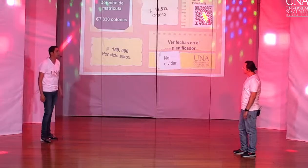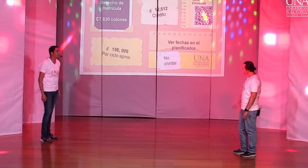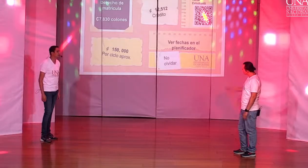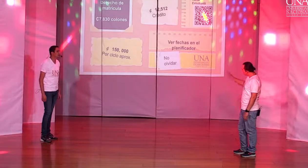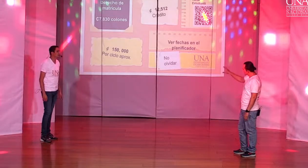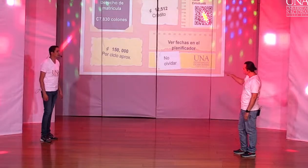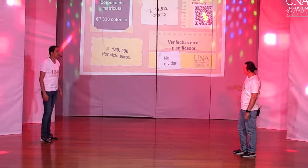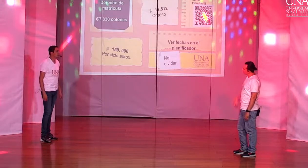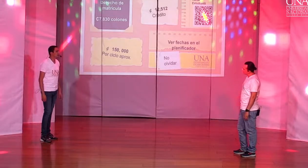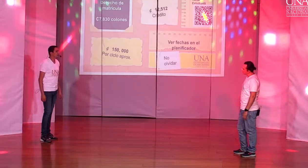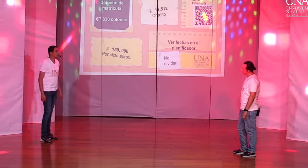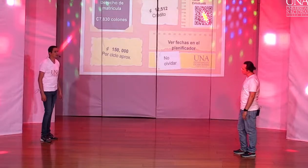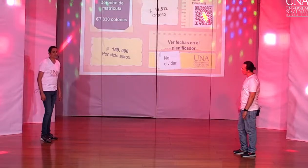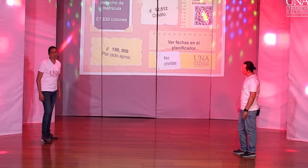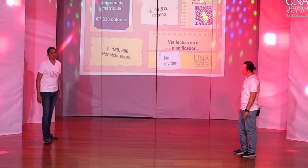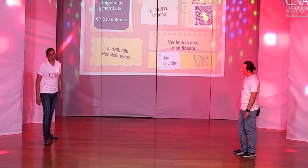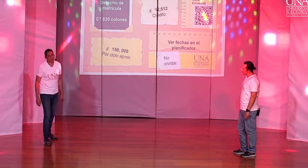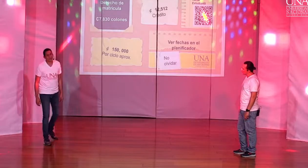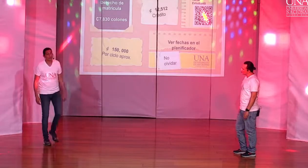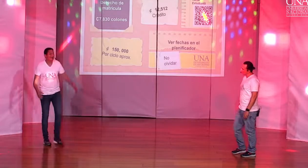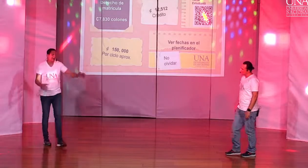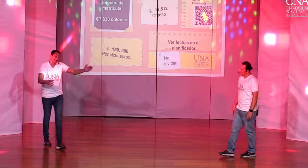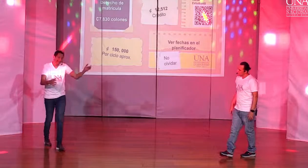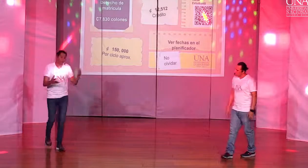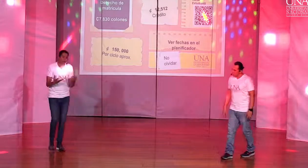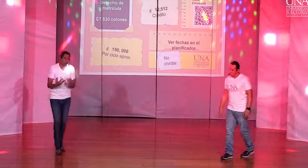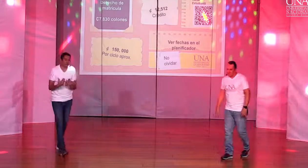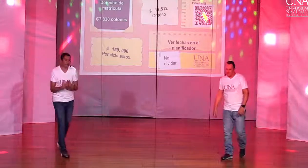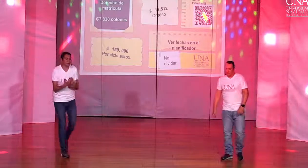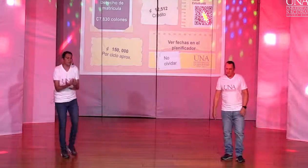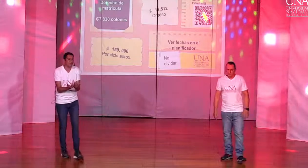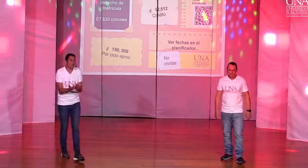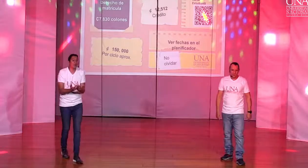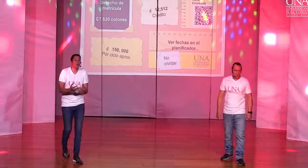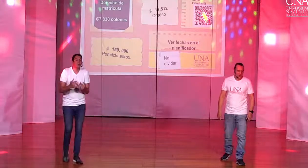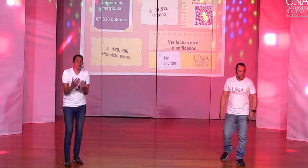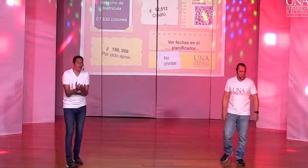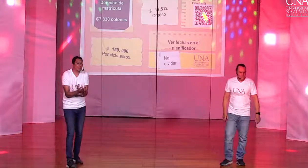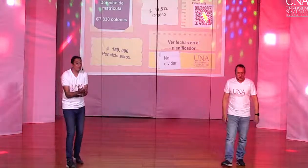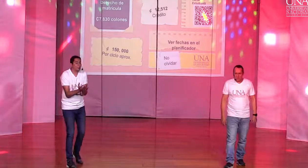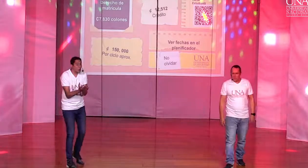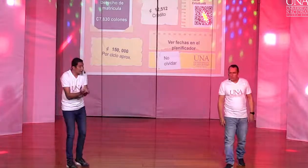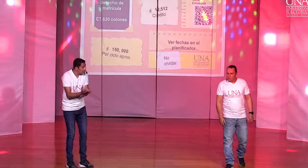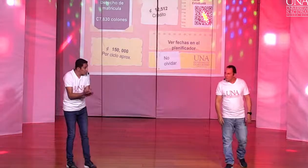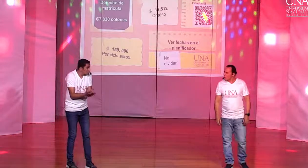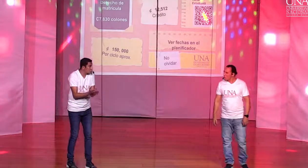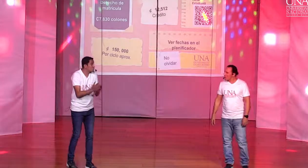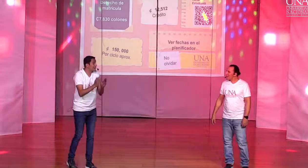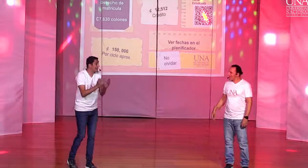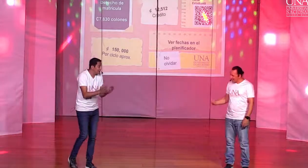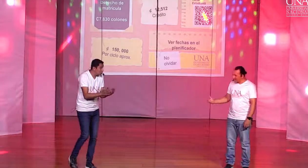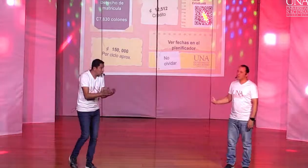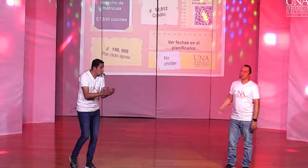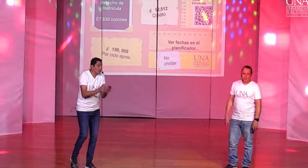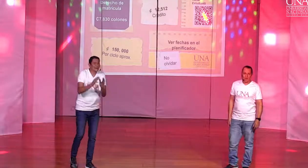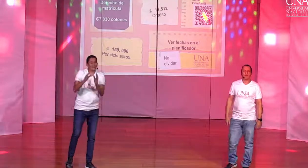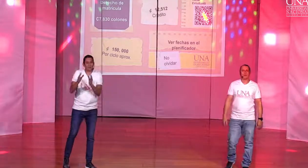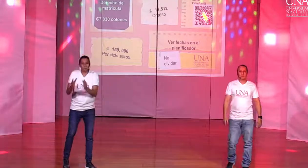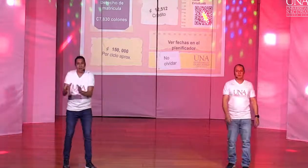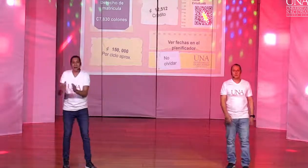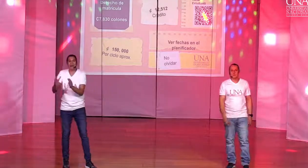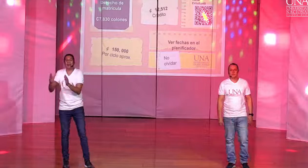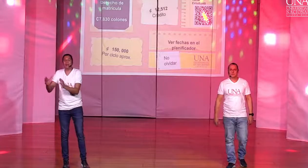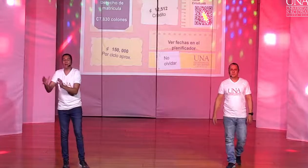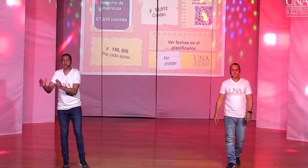mil colones. Qué raro. Entonces, ¿por qué será ese monto, amigo? Vamos a ver si en el chat nos pueden responder cuántos créditos